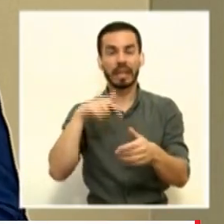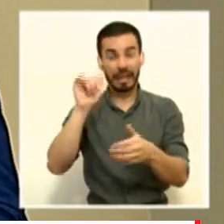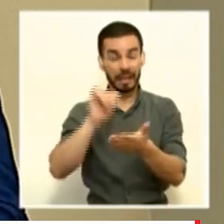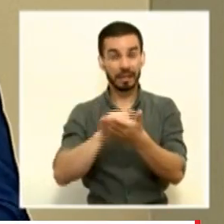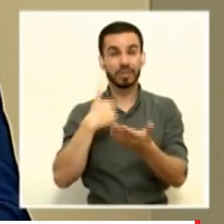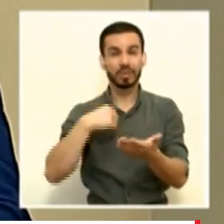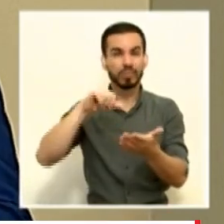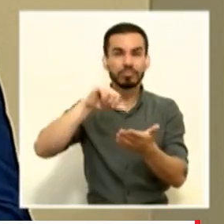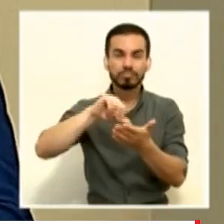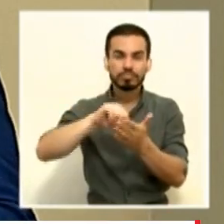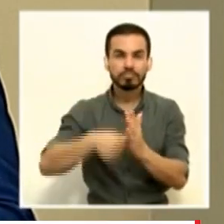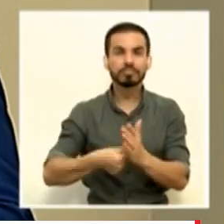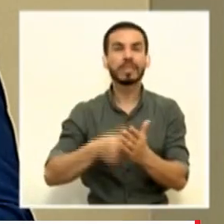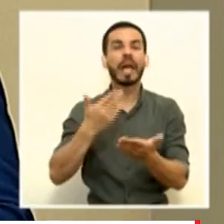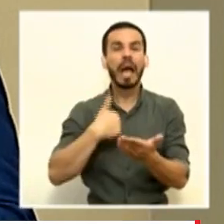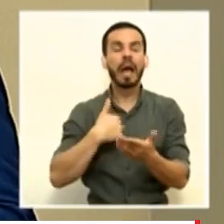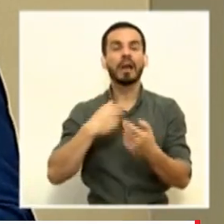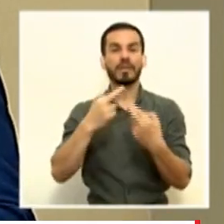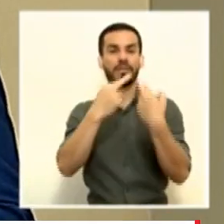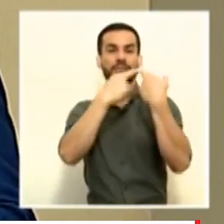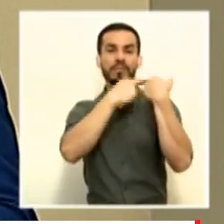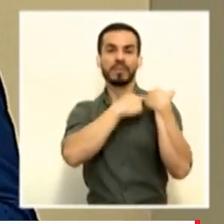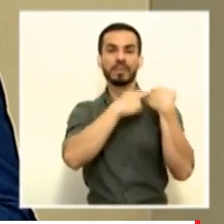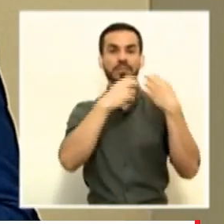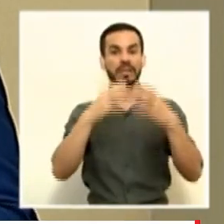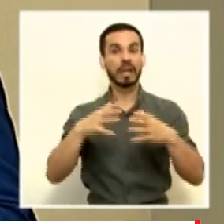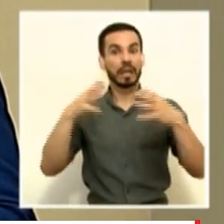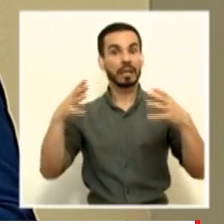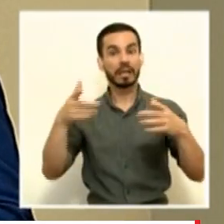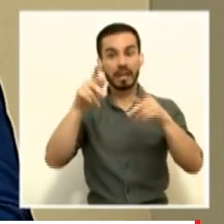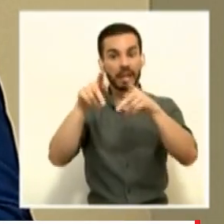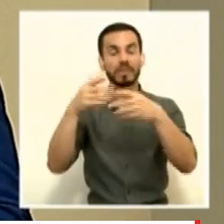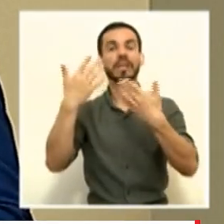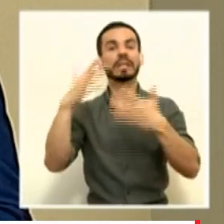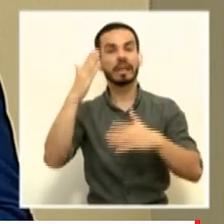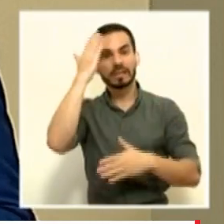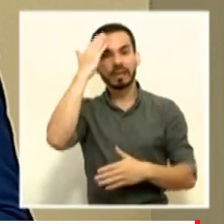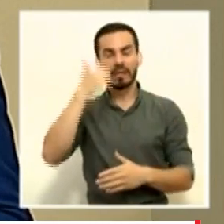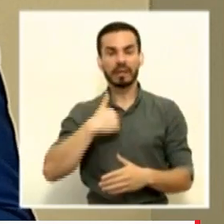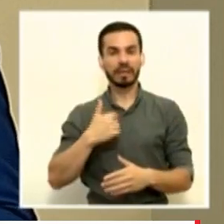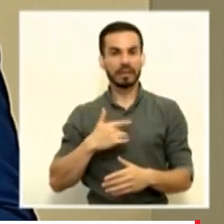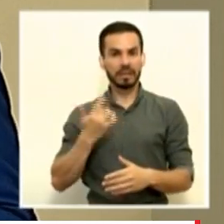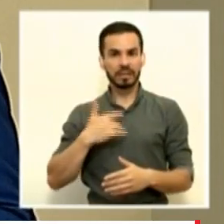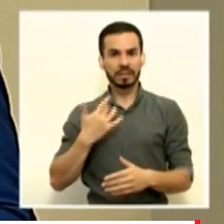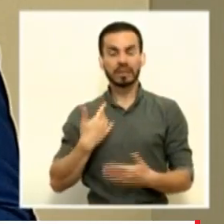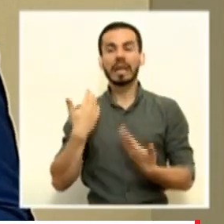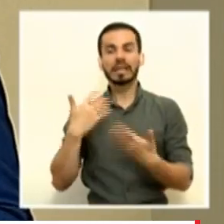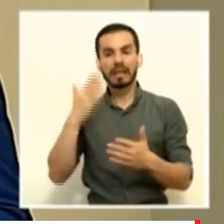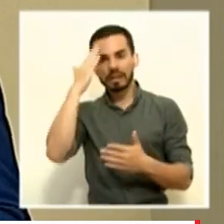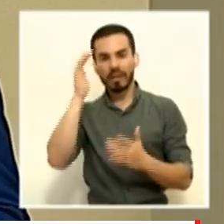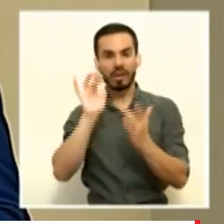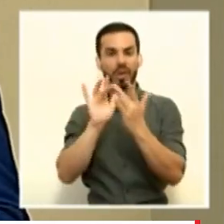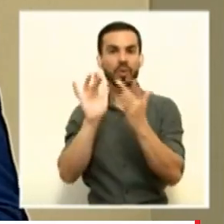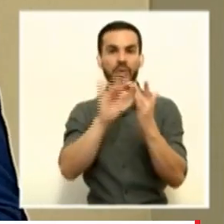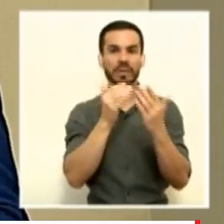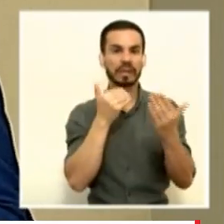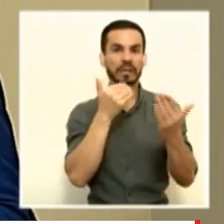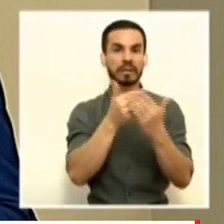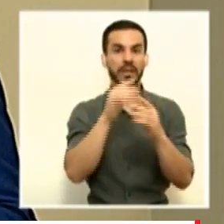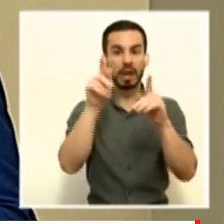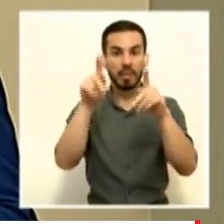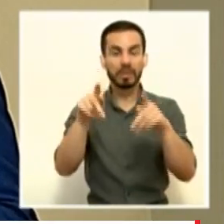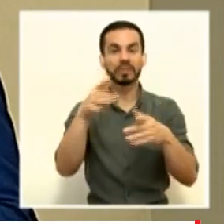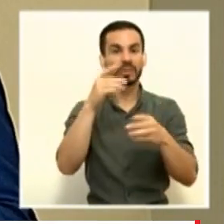insisto, que también hay una responsabilidad enorme de las personas que ya saben que están con síntomas, que ya saben que estuvieron en contacto cercano con una persona